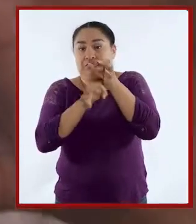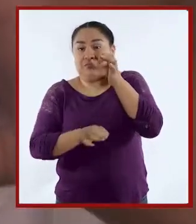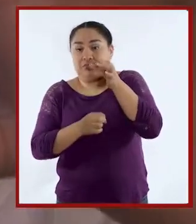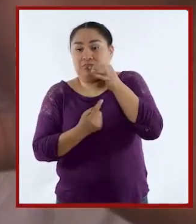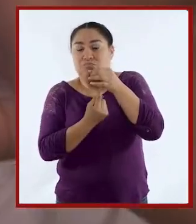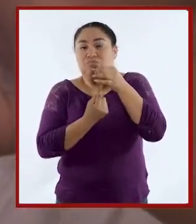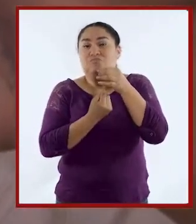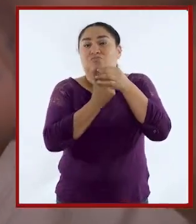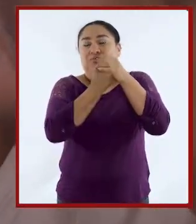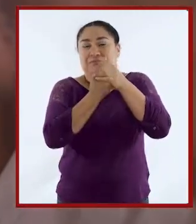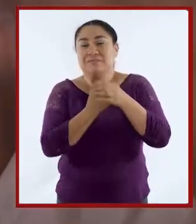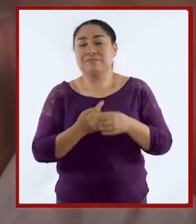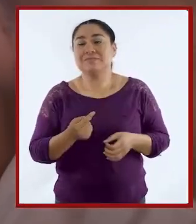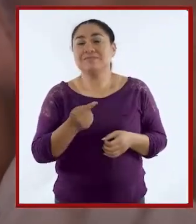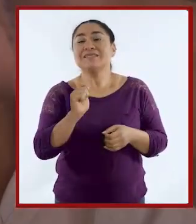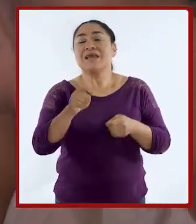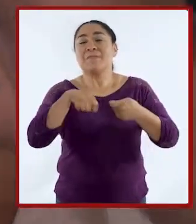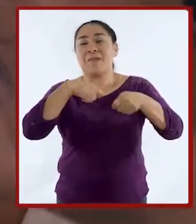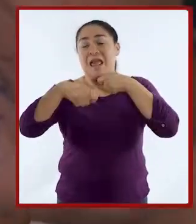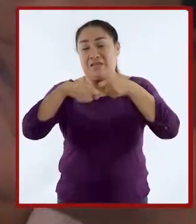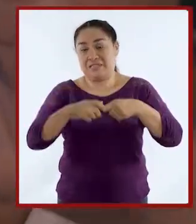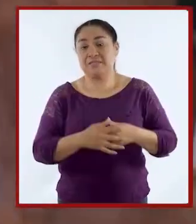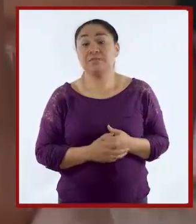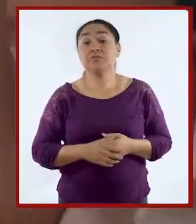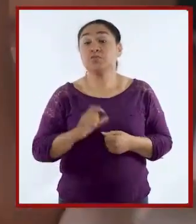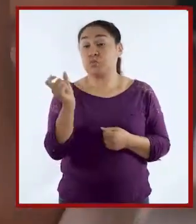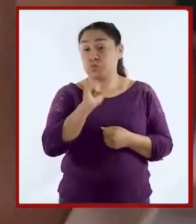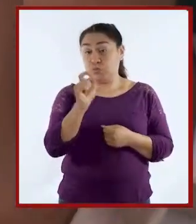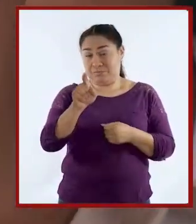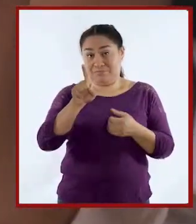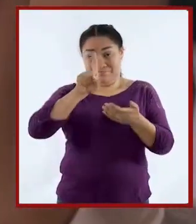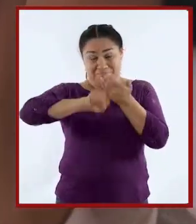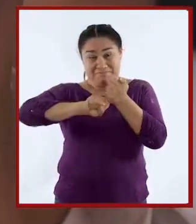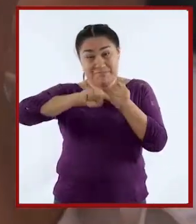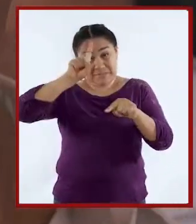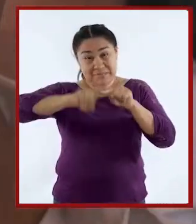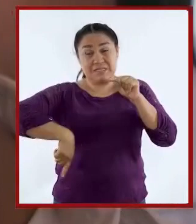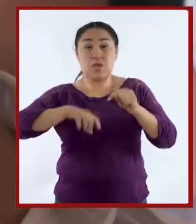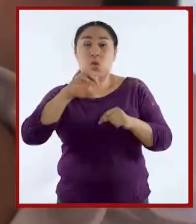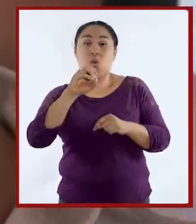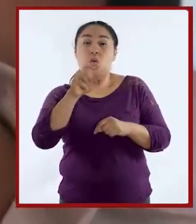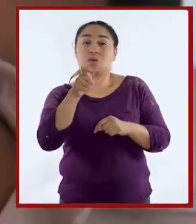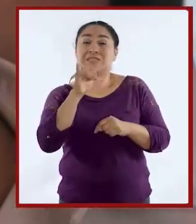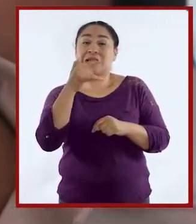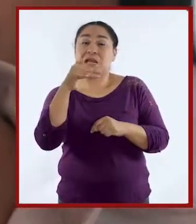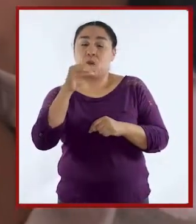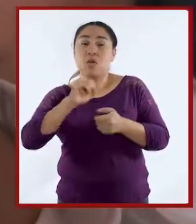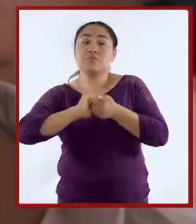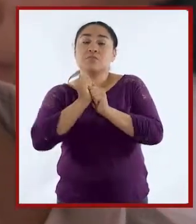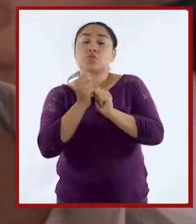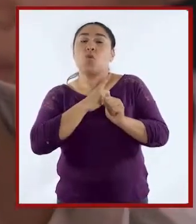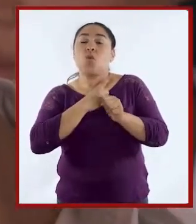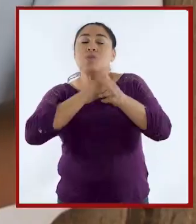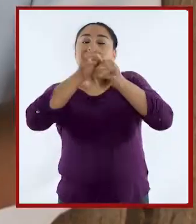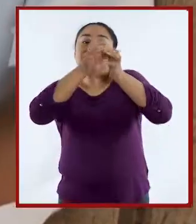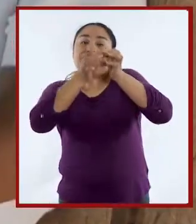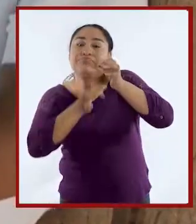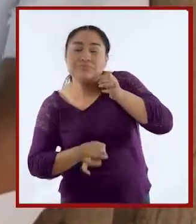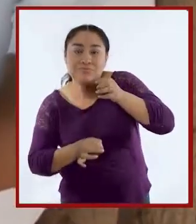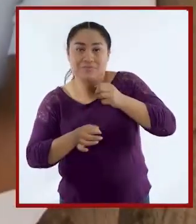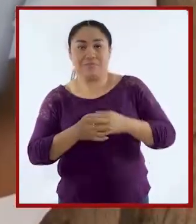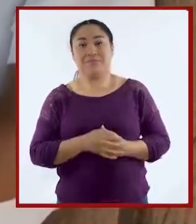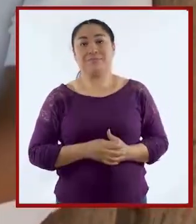al embudo que tiene arriba que es de plástico. Cuando le quitas el oxígeno, obliga a que los clips lo hagan para abajo.